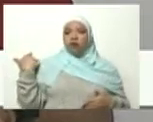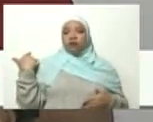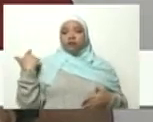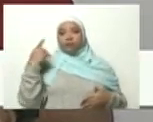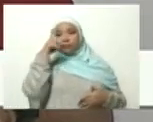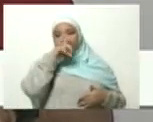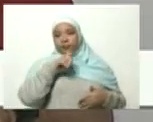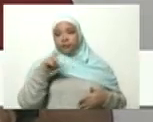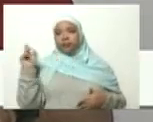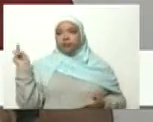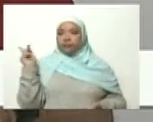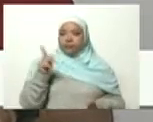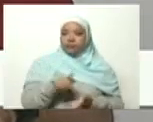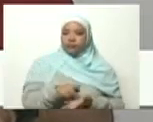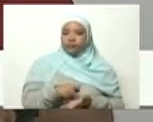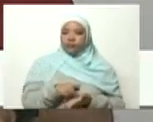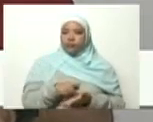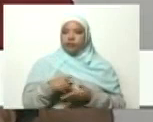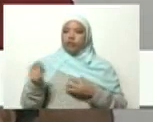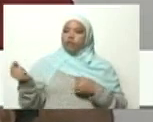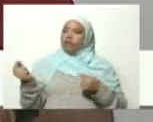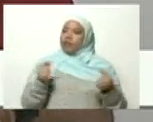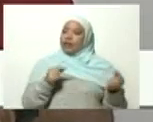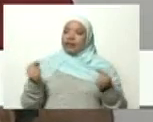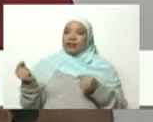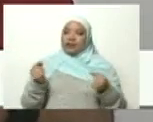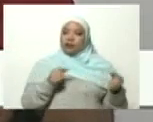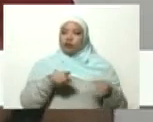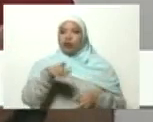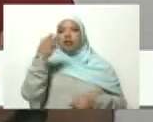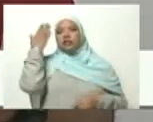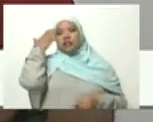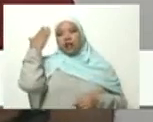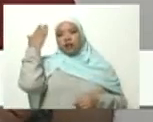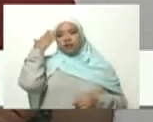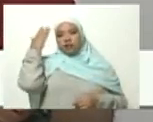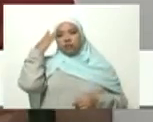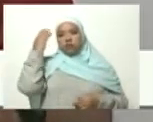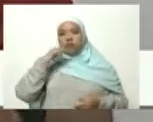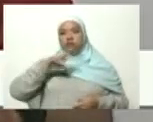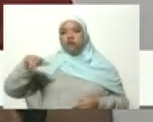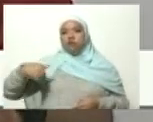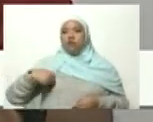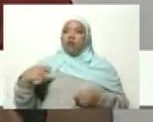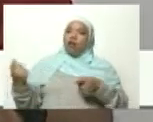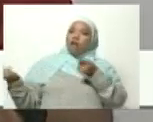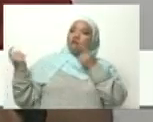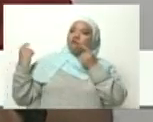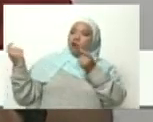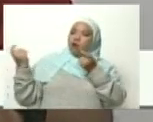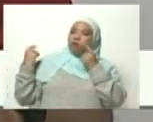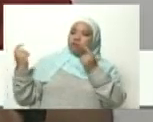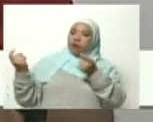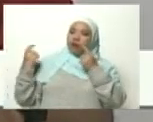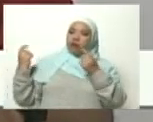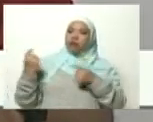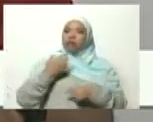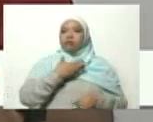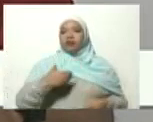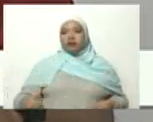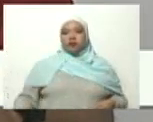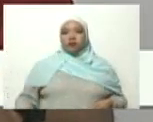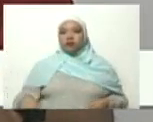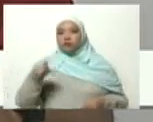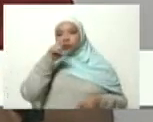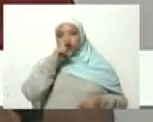diálogo. Diálogo que ustedes saben que es una parte de nuestra formación. Cuando al presidente Nicolás Maduro,